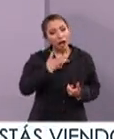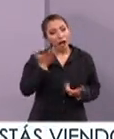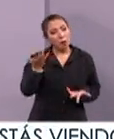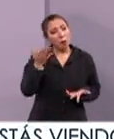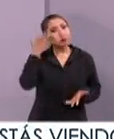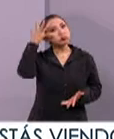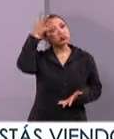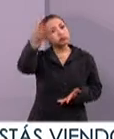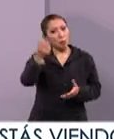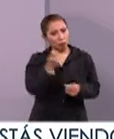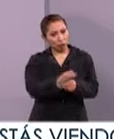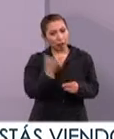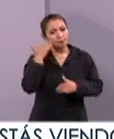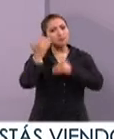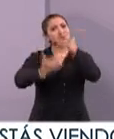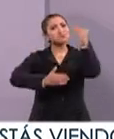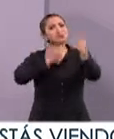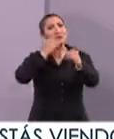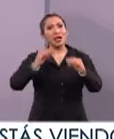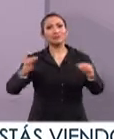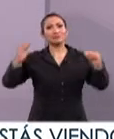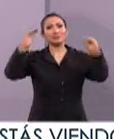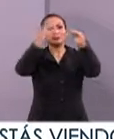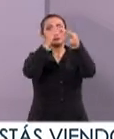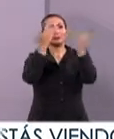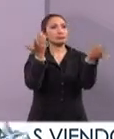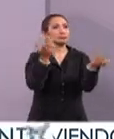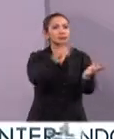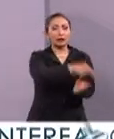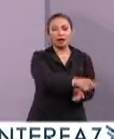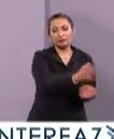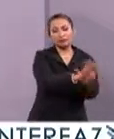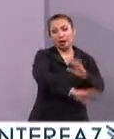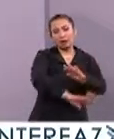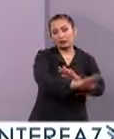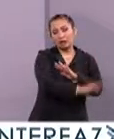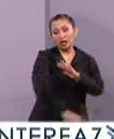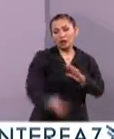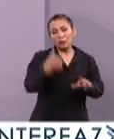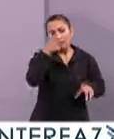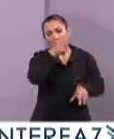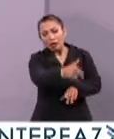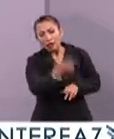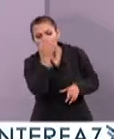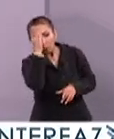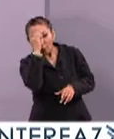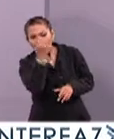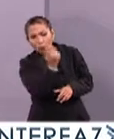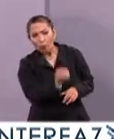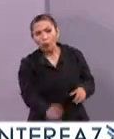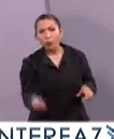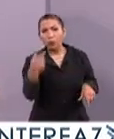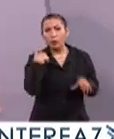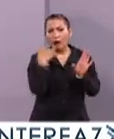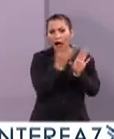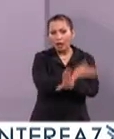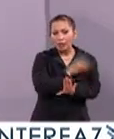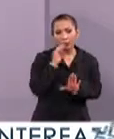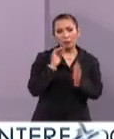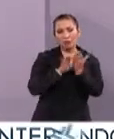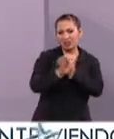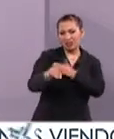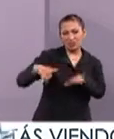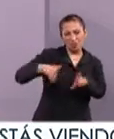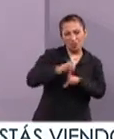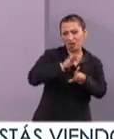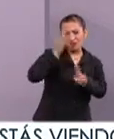la oportunidad de desarrollarse a estos niveles, desde lo más básico, ¿no? Que es detectar estos talentos a tiempo, prevenir que por el